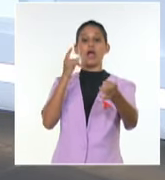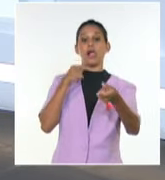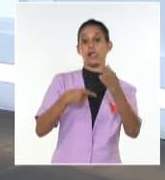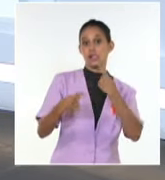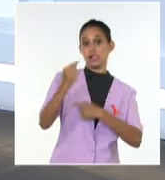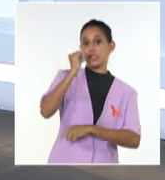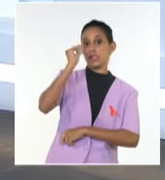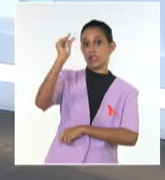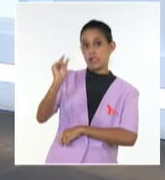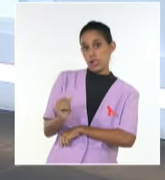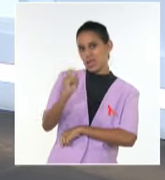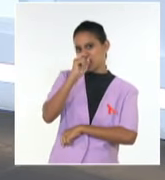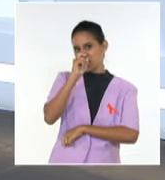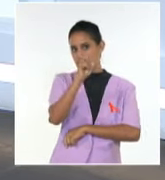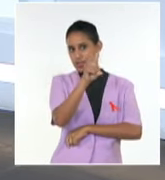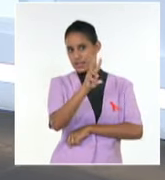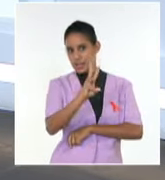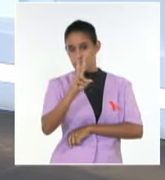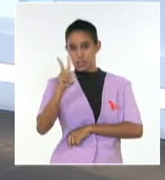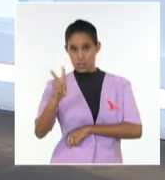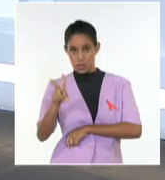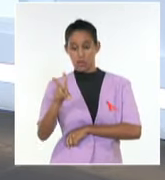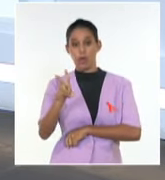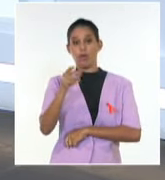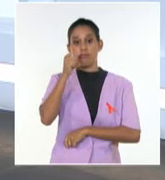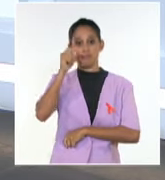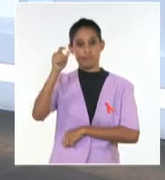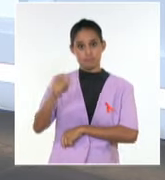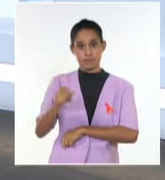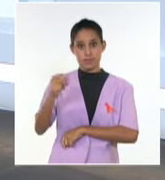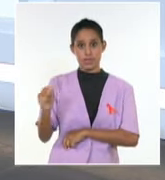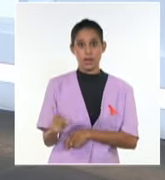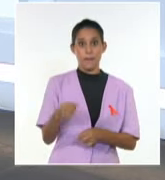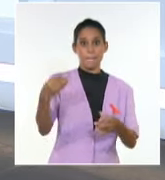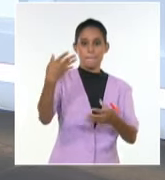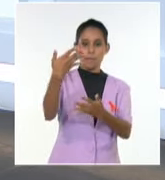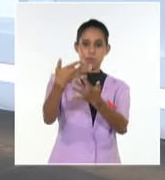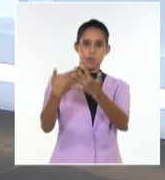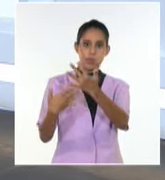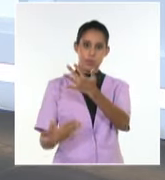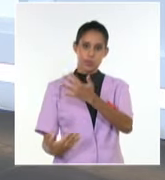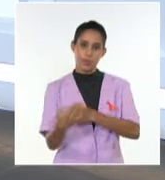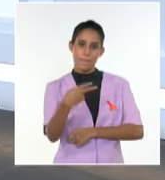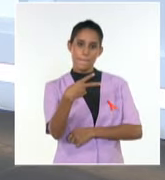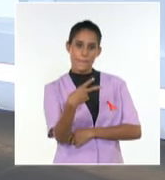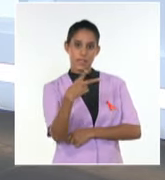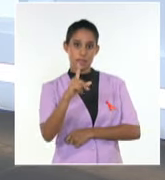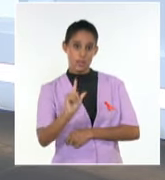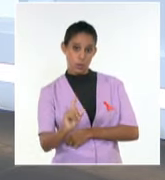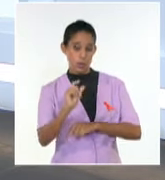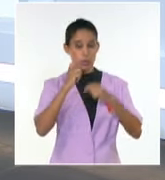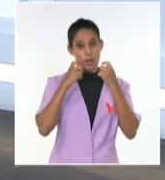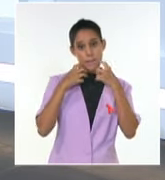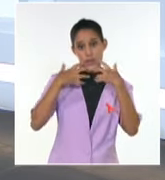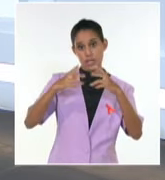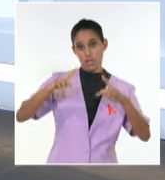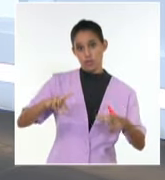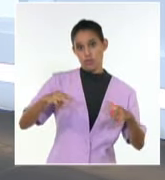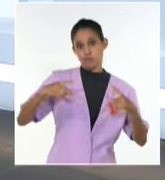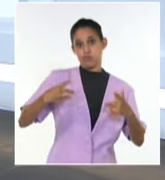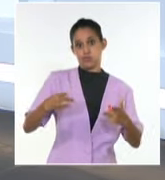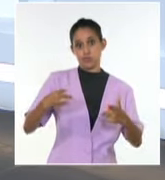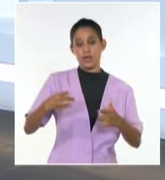32 años se ubicó en el puesto 21 entre 64 competidores en la ronda preliminar doble vuelta a 70